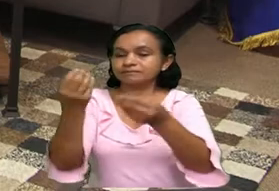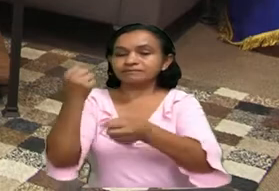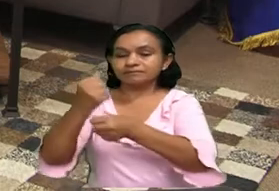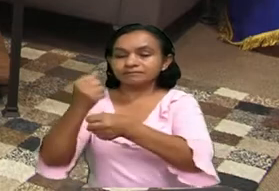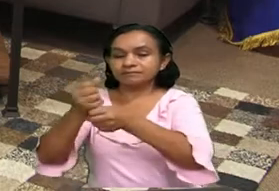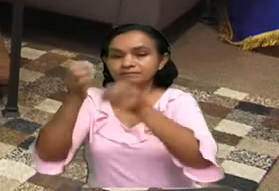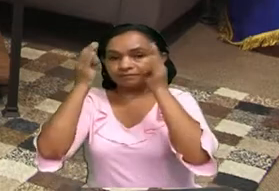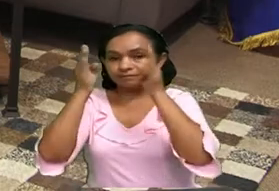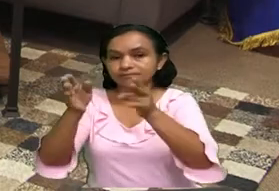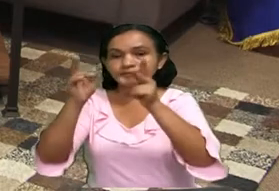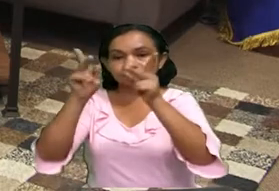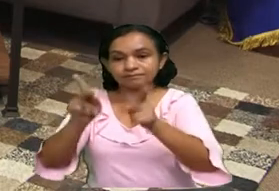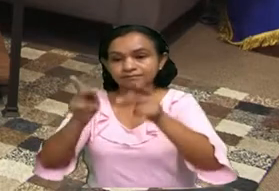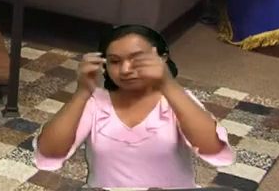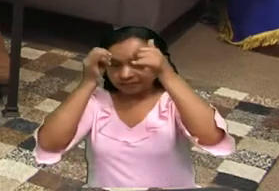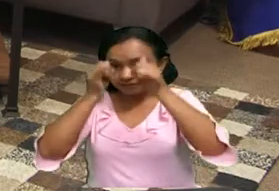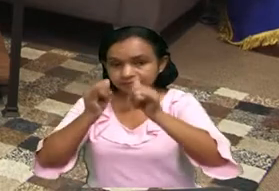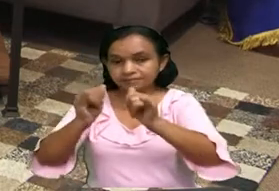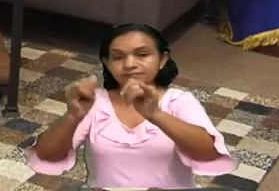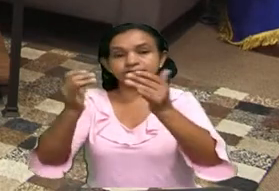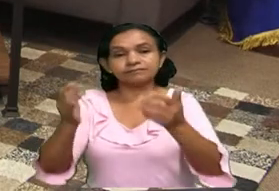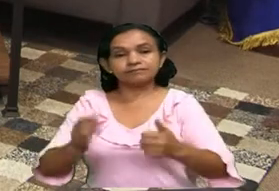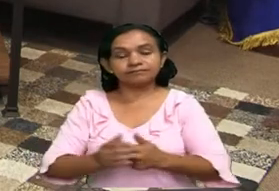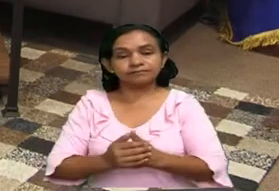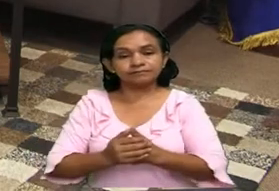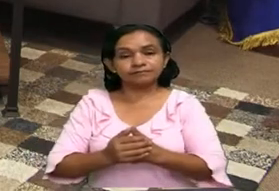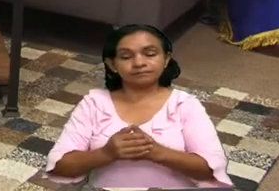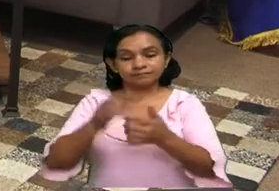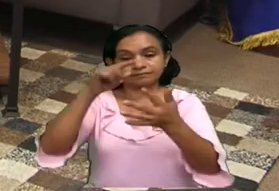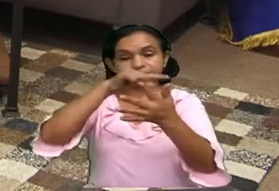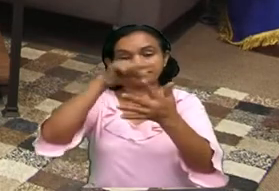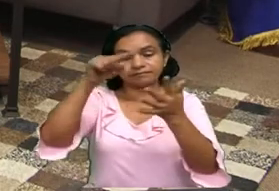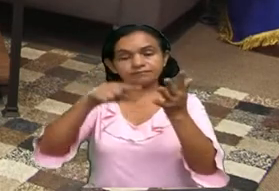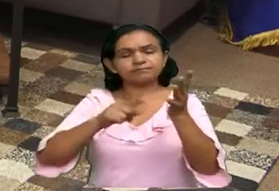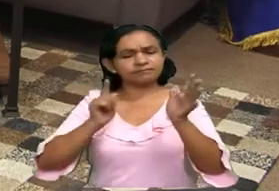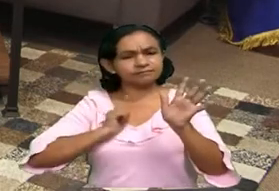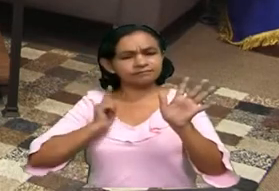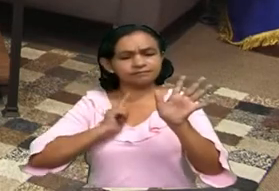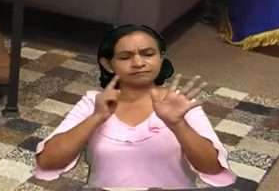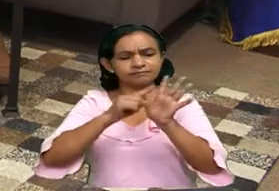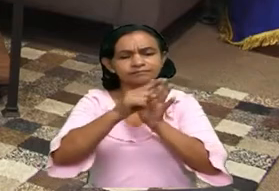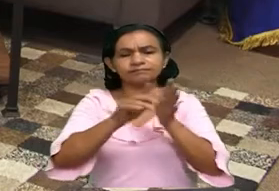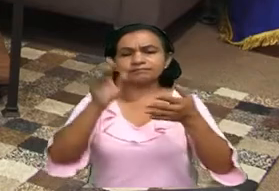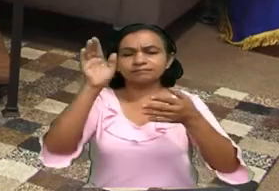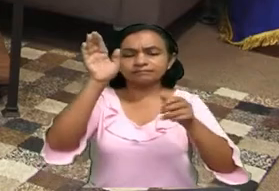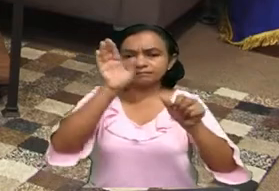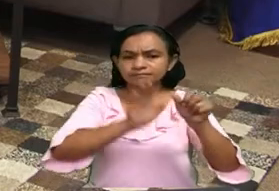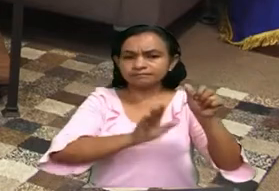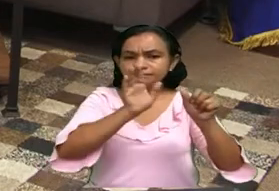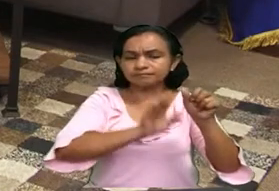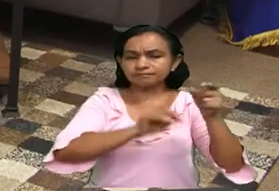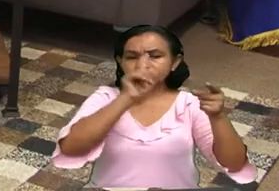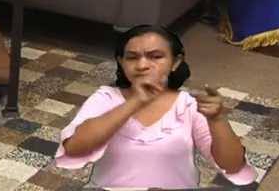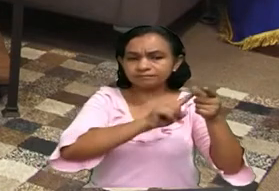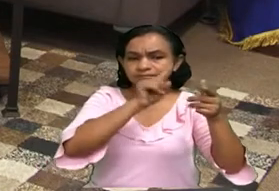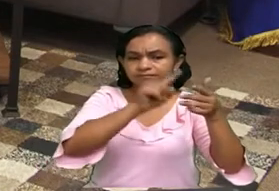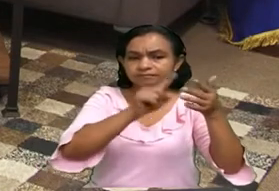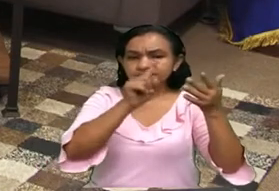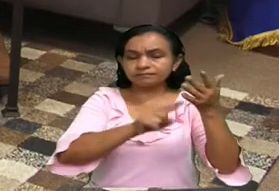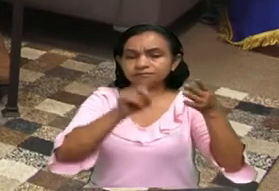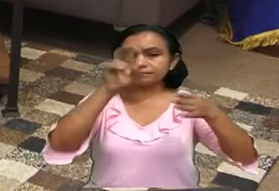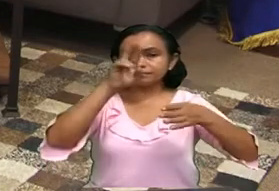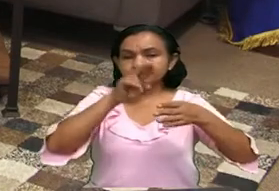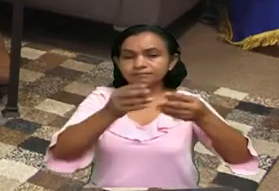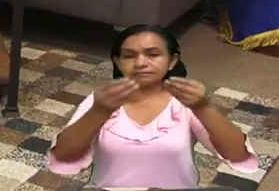digamos, la estrategia en sí tiene estos 5 ejes, pero cada uno de estos ejes tiene una cantidad enorme